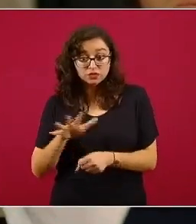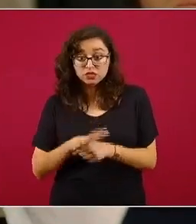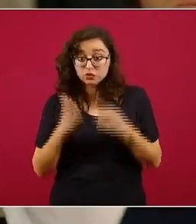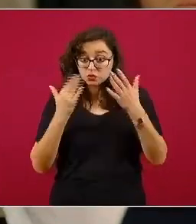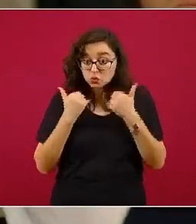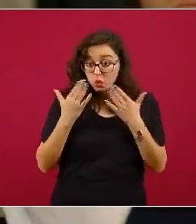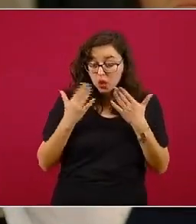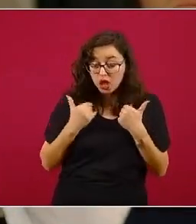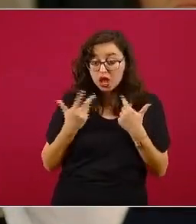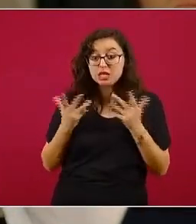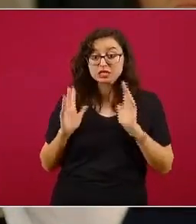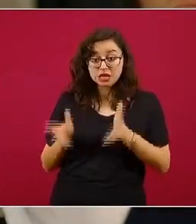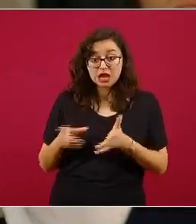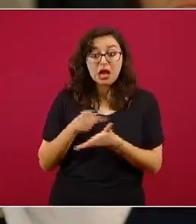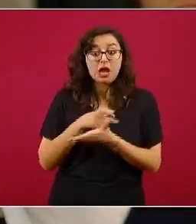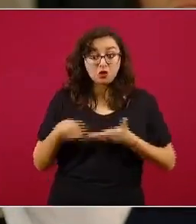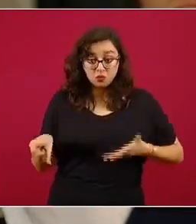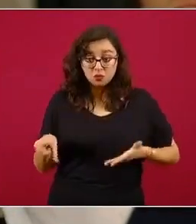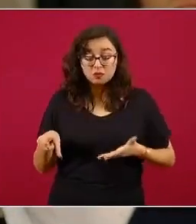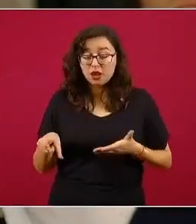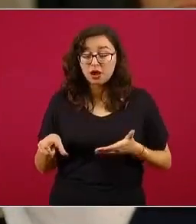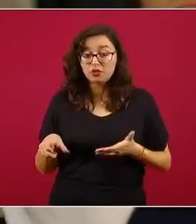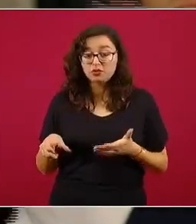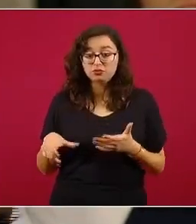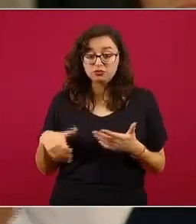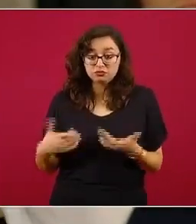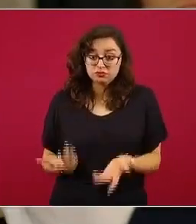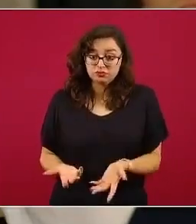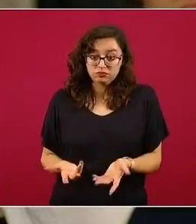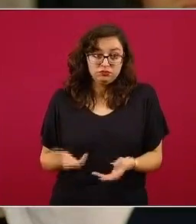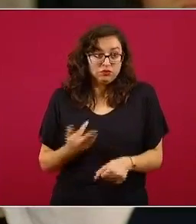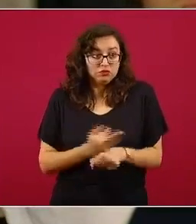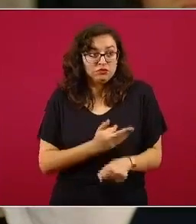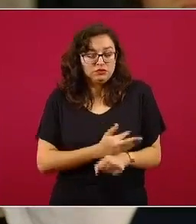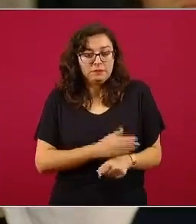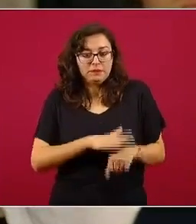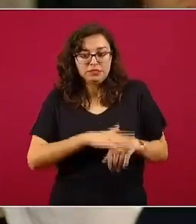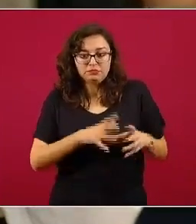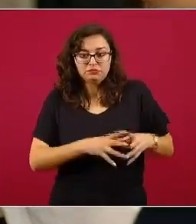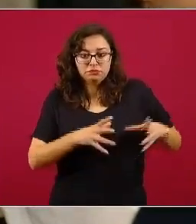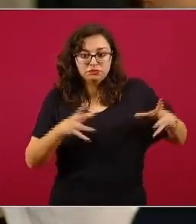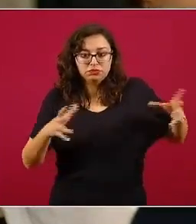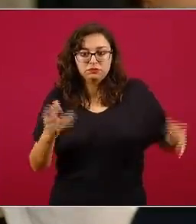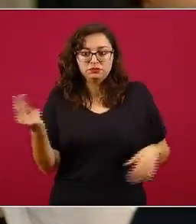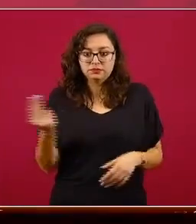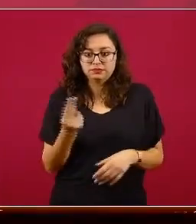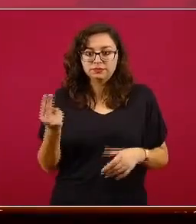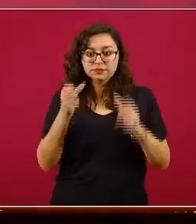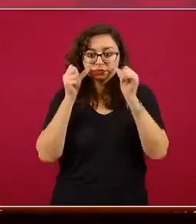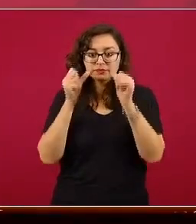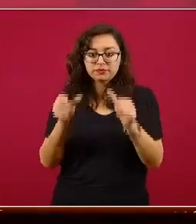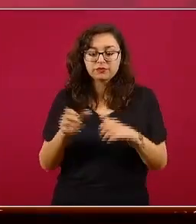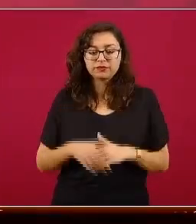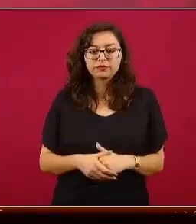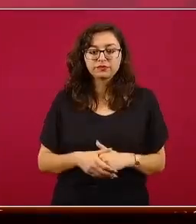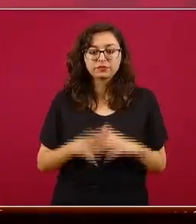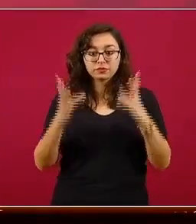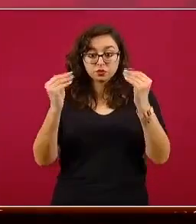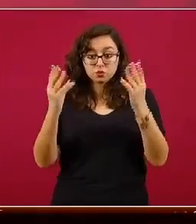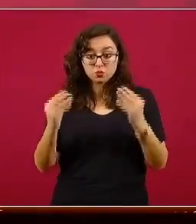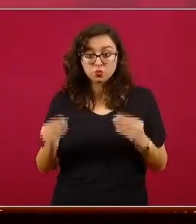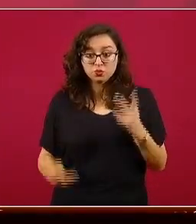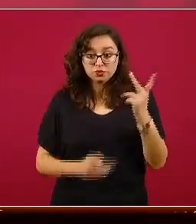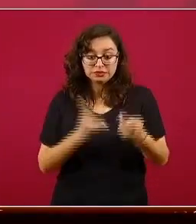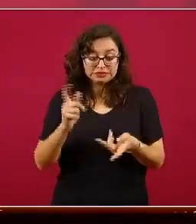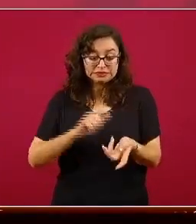las compras listas para atender esta creciente demanda que hay en los hospitales? Gracias. Son demasiadas preguntas, dudo